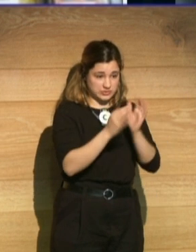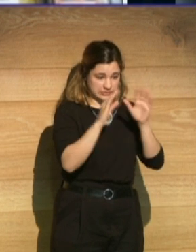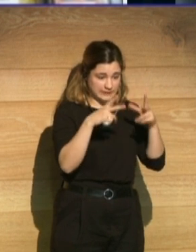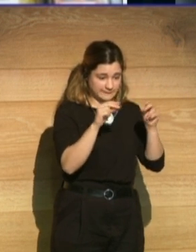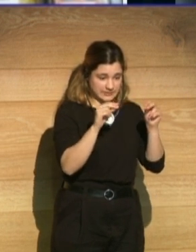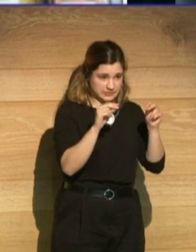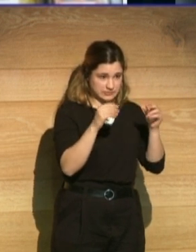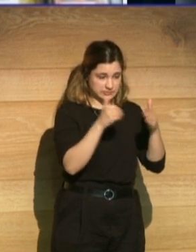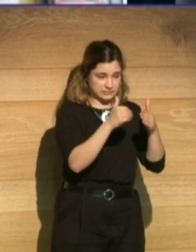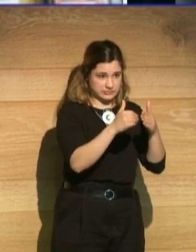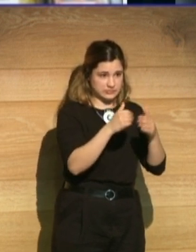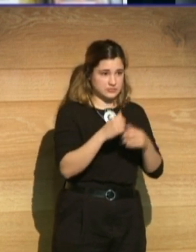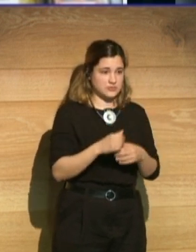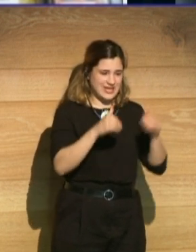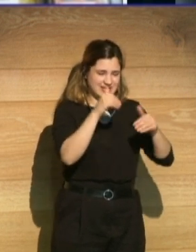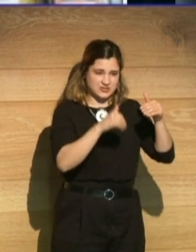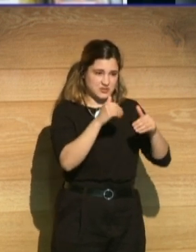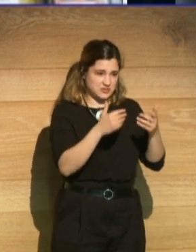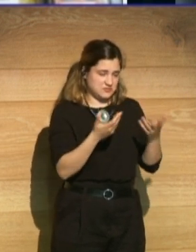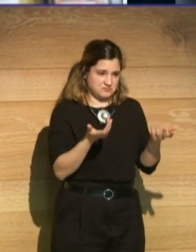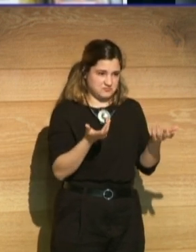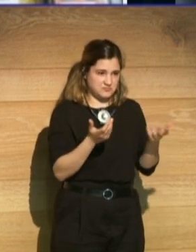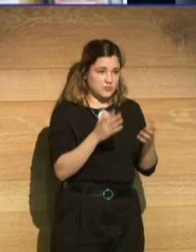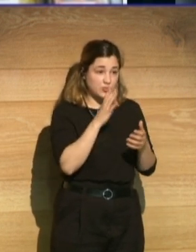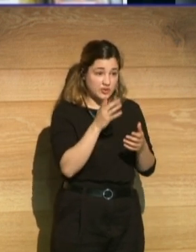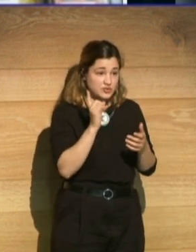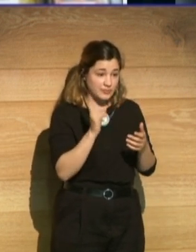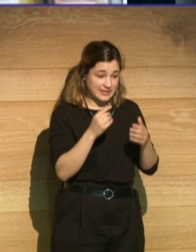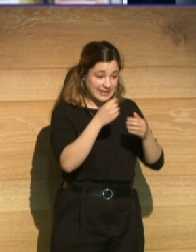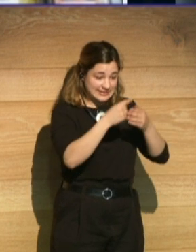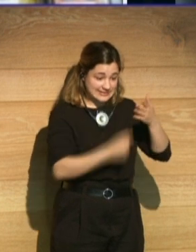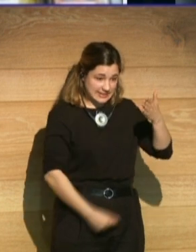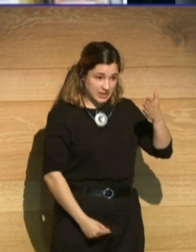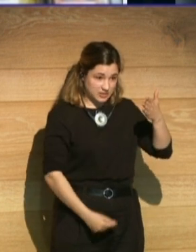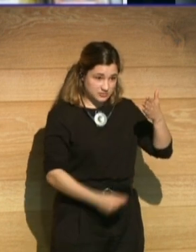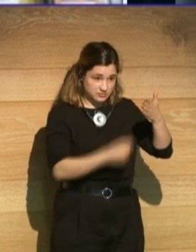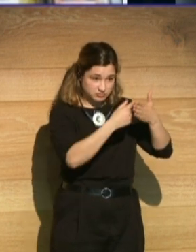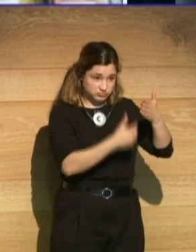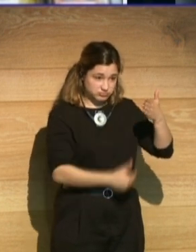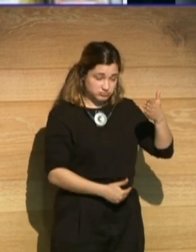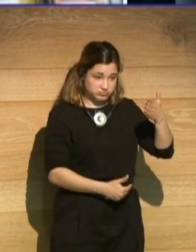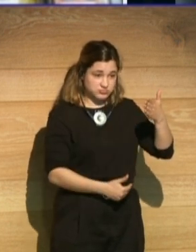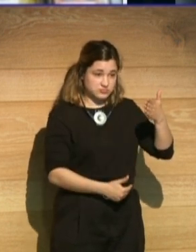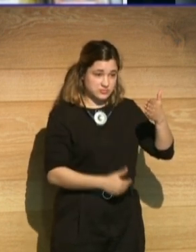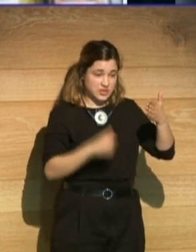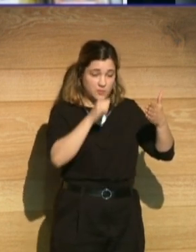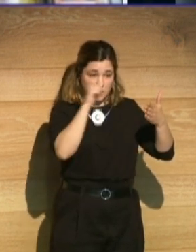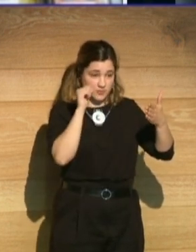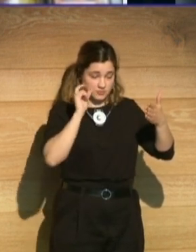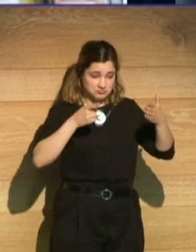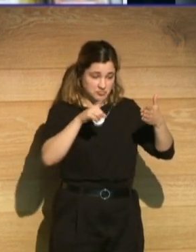elecciones sui generis, porque solo hay una lista claramente que ha decidido Mussolini,